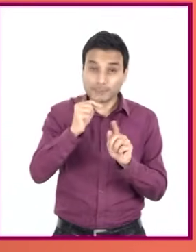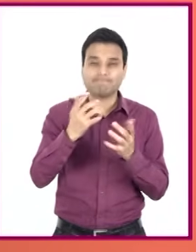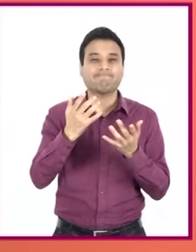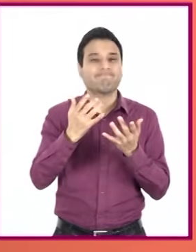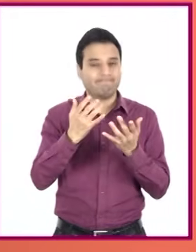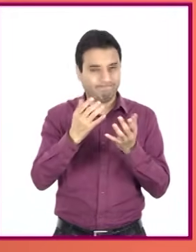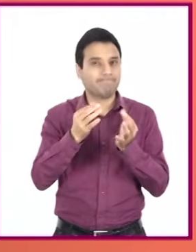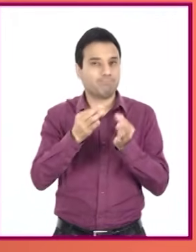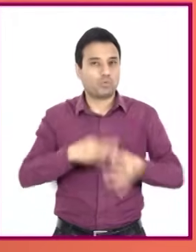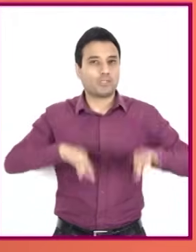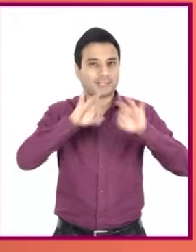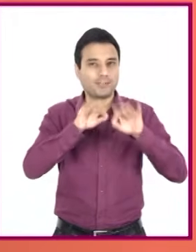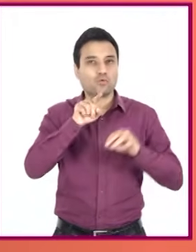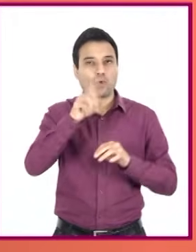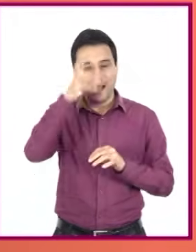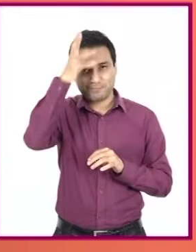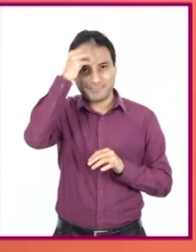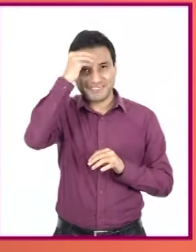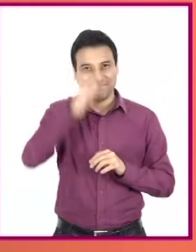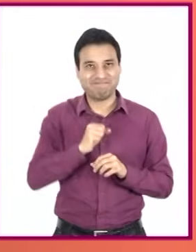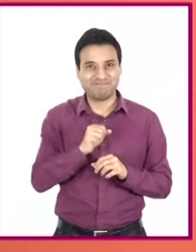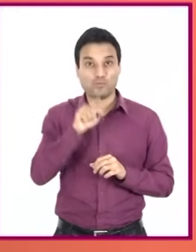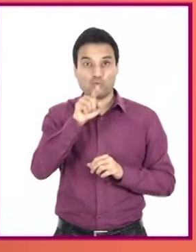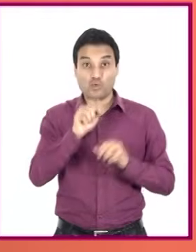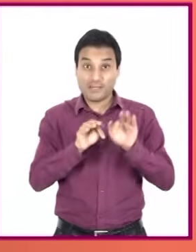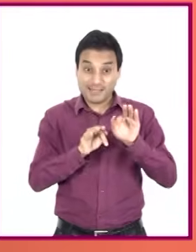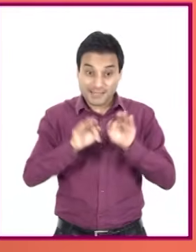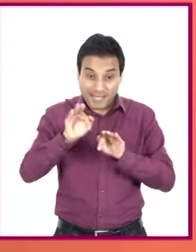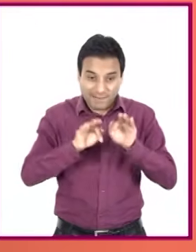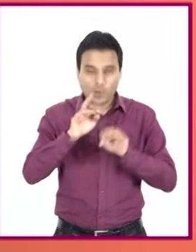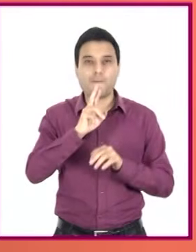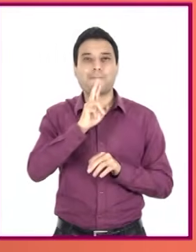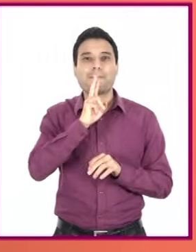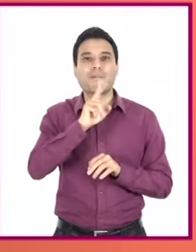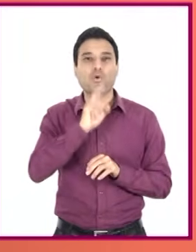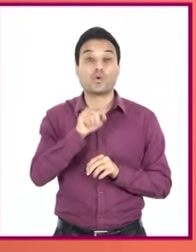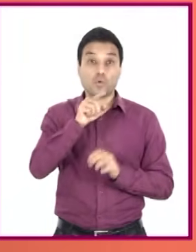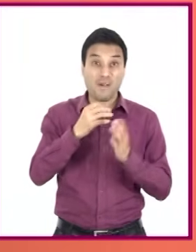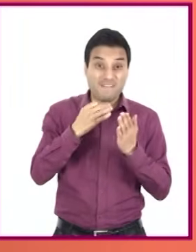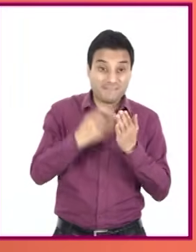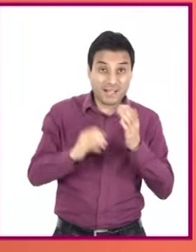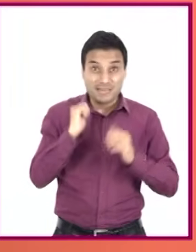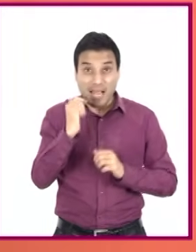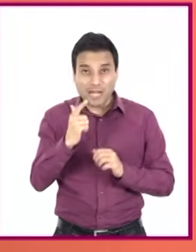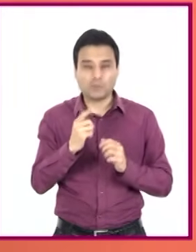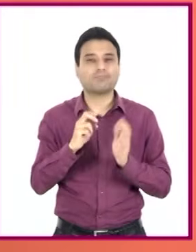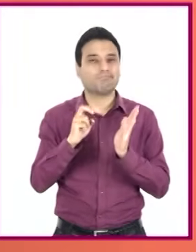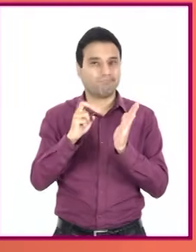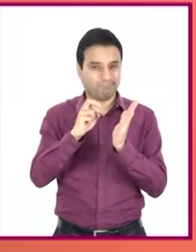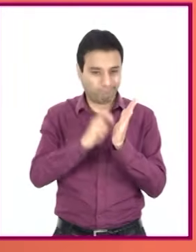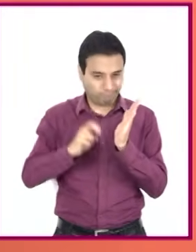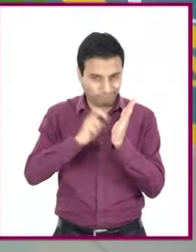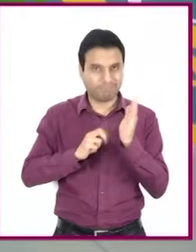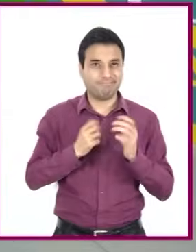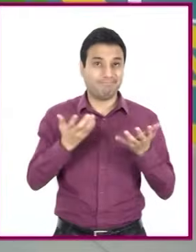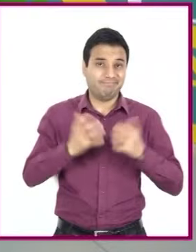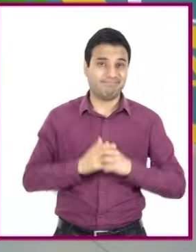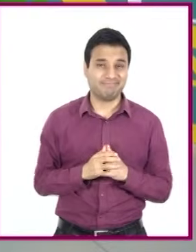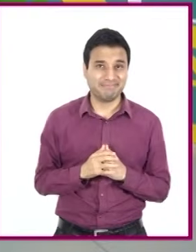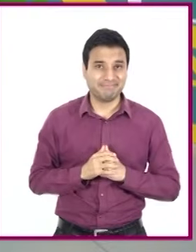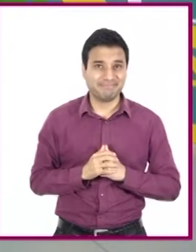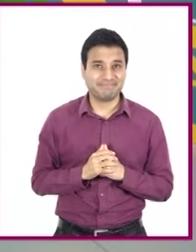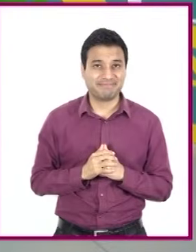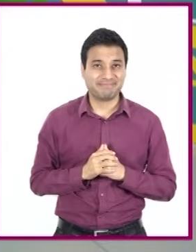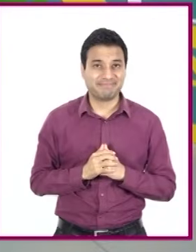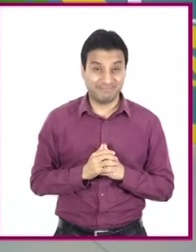oportunidades para aprender sobre el trabajo personal y sobre las áreas de oportunidad que se deben atender para mejorar.